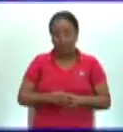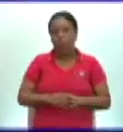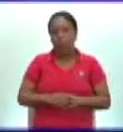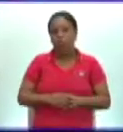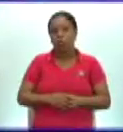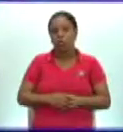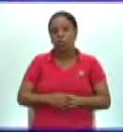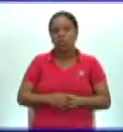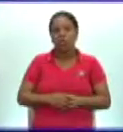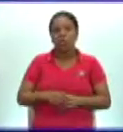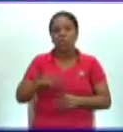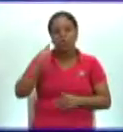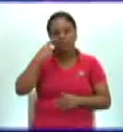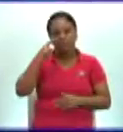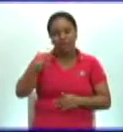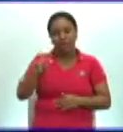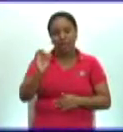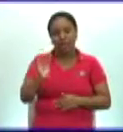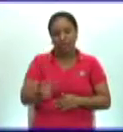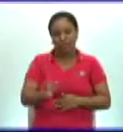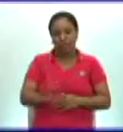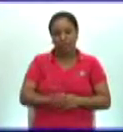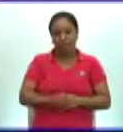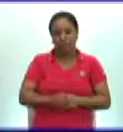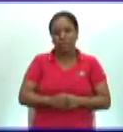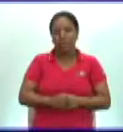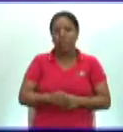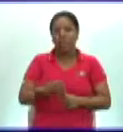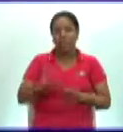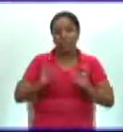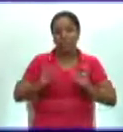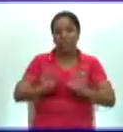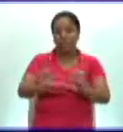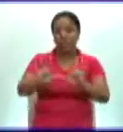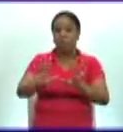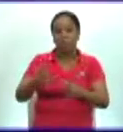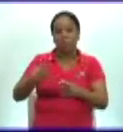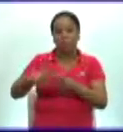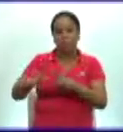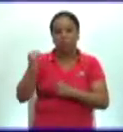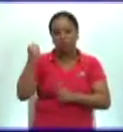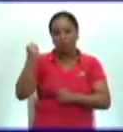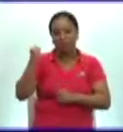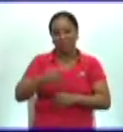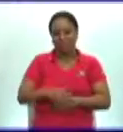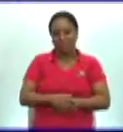y permanecerá así hasta que sea afectado por una fuerza externa.